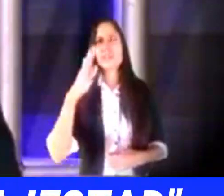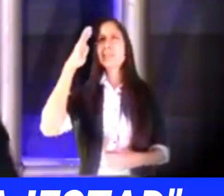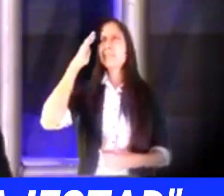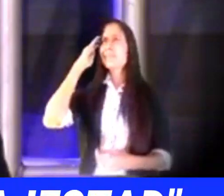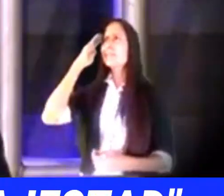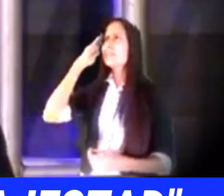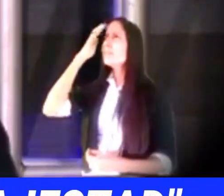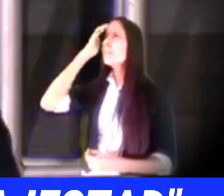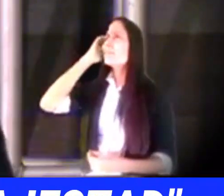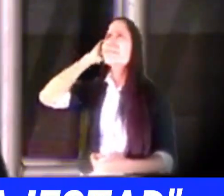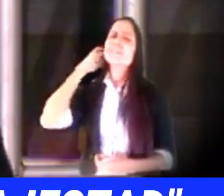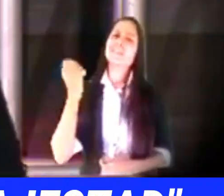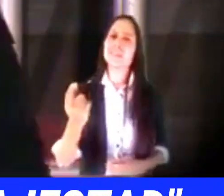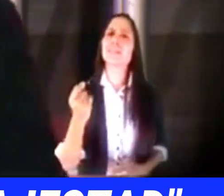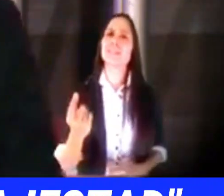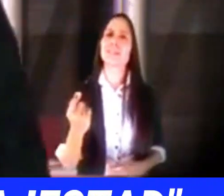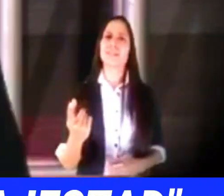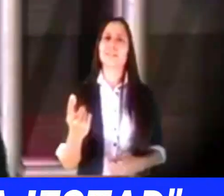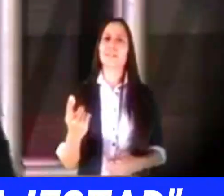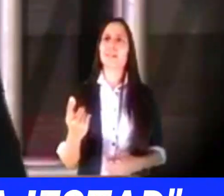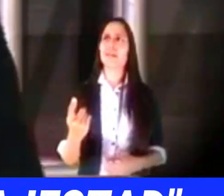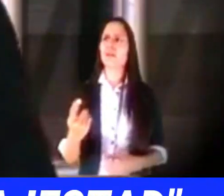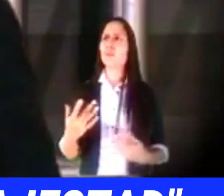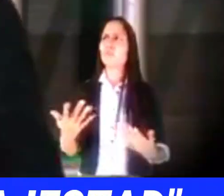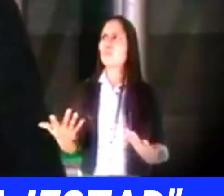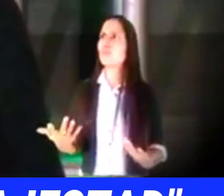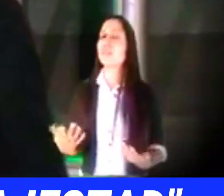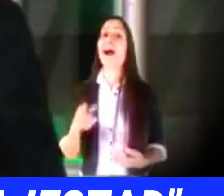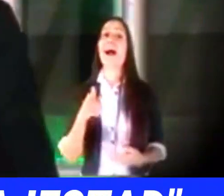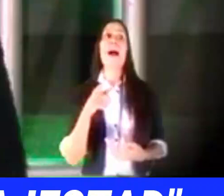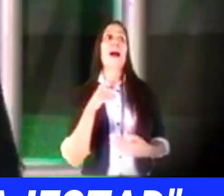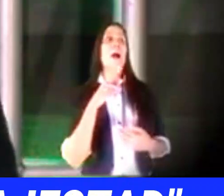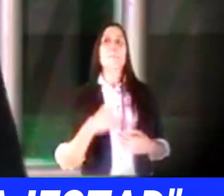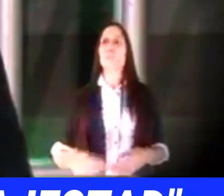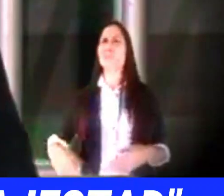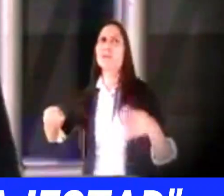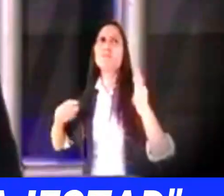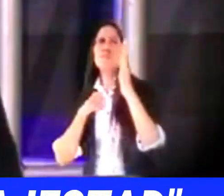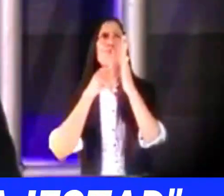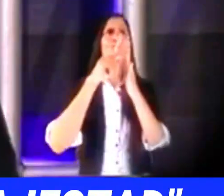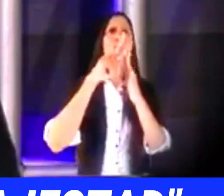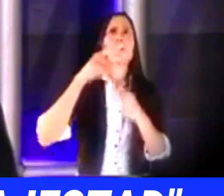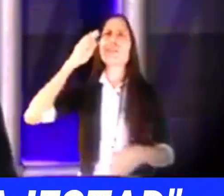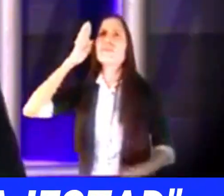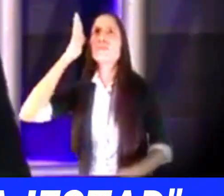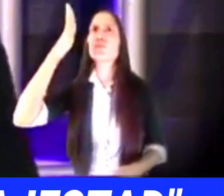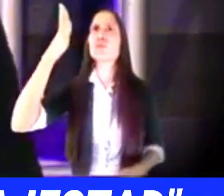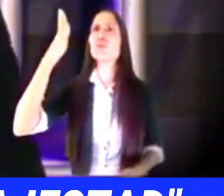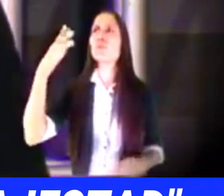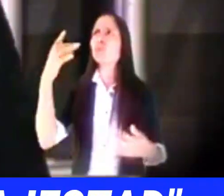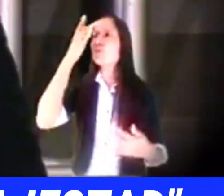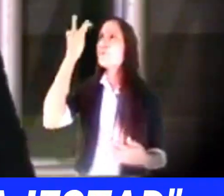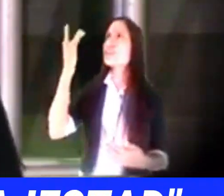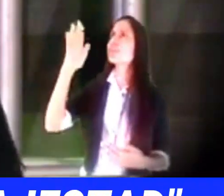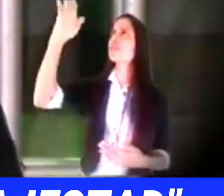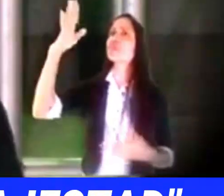estoy predicando, porque de esto dependerá su futuro. Porque los jóvenes, Dios los va a usar de una manera especial.